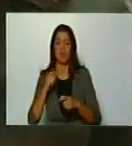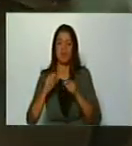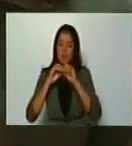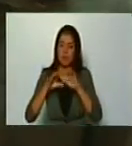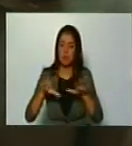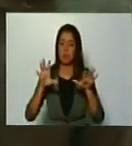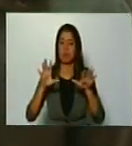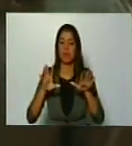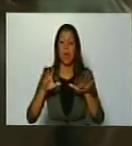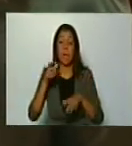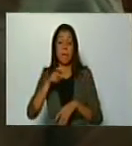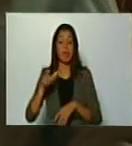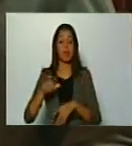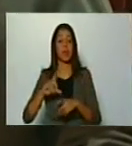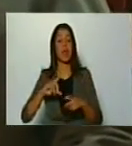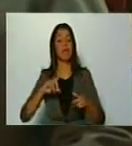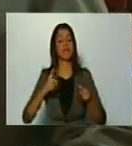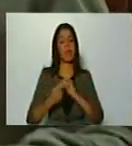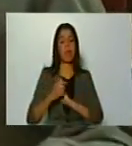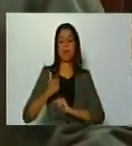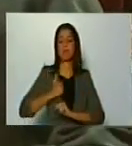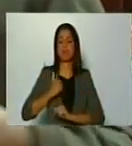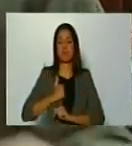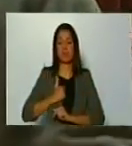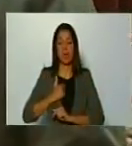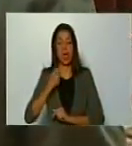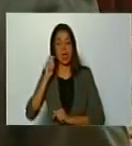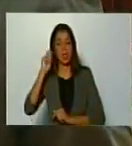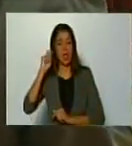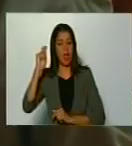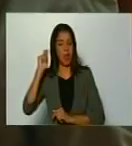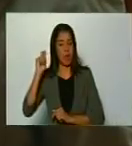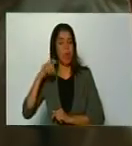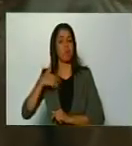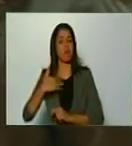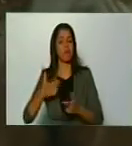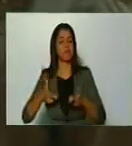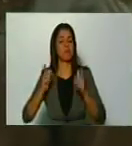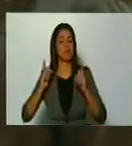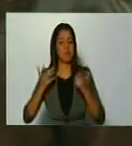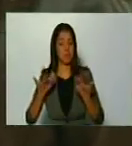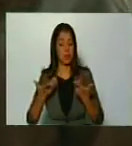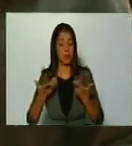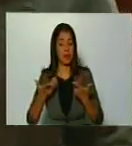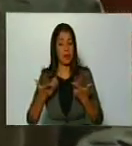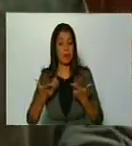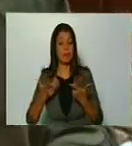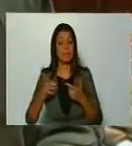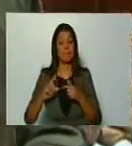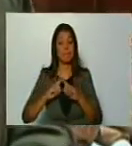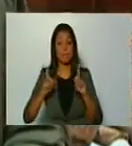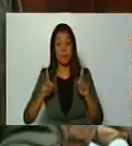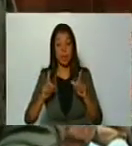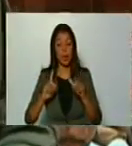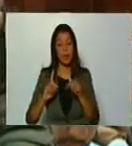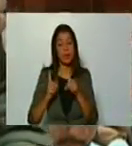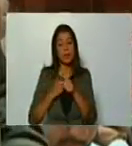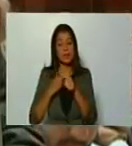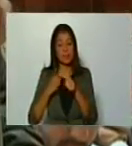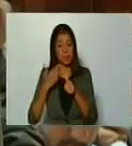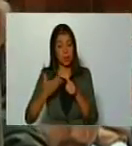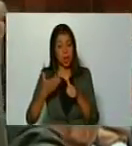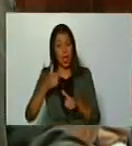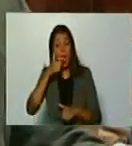destino de un país solo porque esa teoría lo permite, sin tomar en cuenta algo muy, muy poderoso que es un